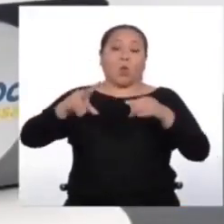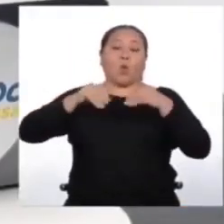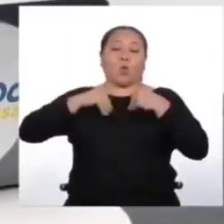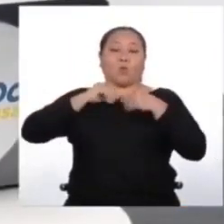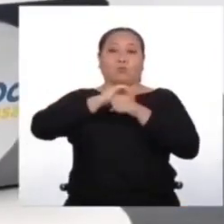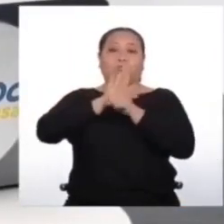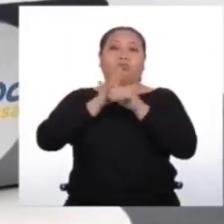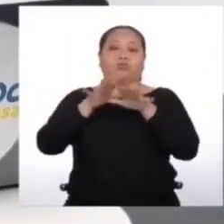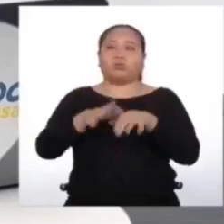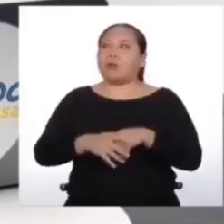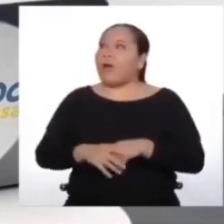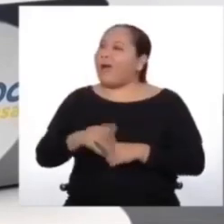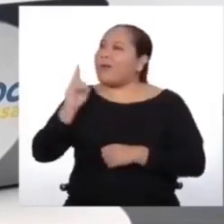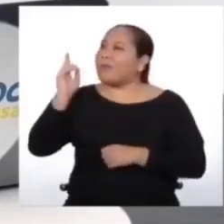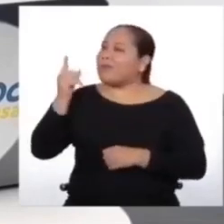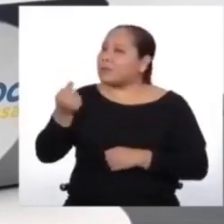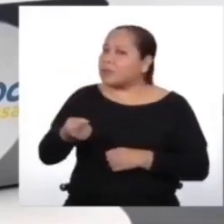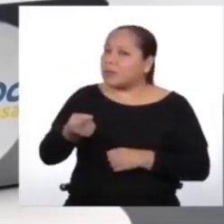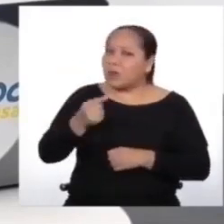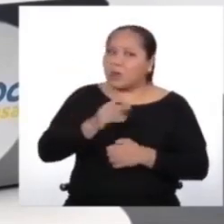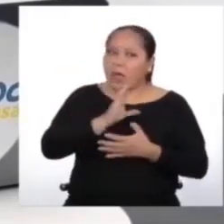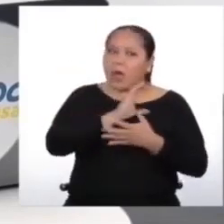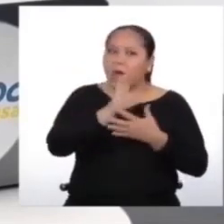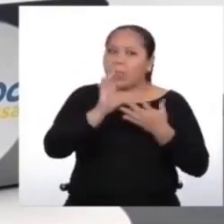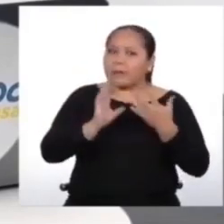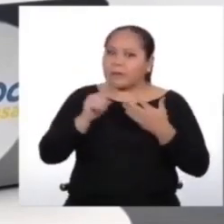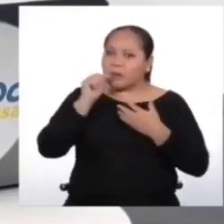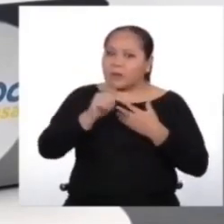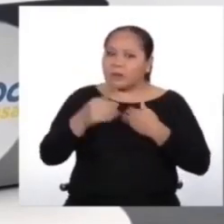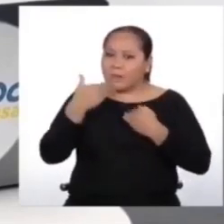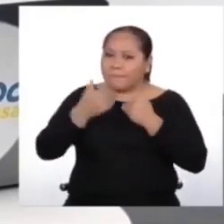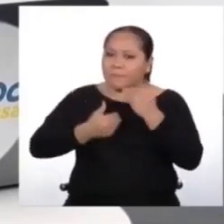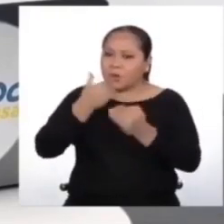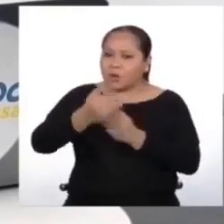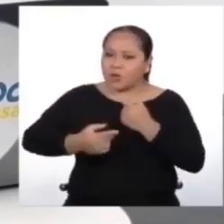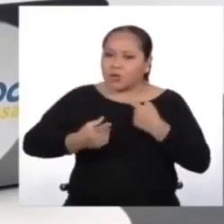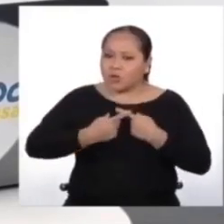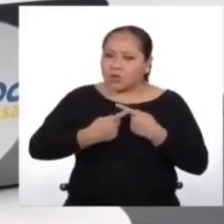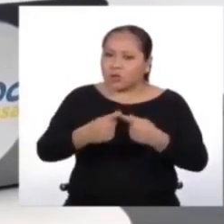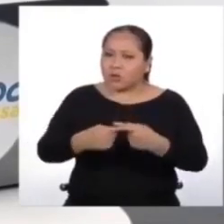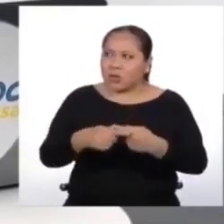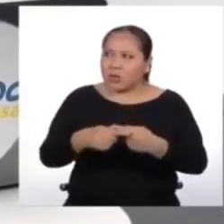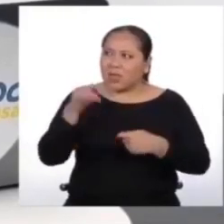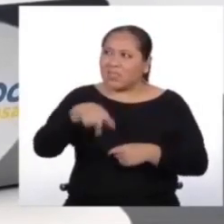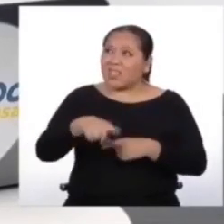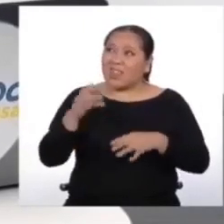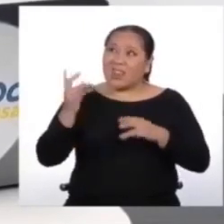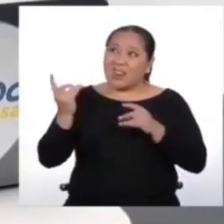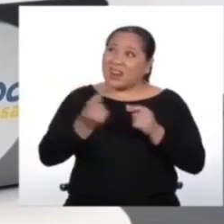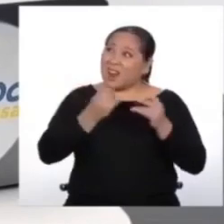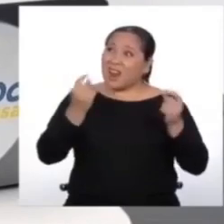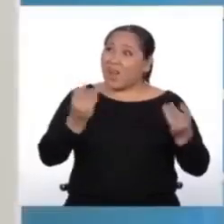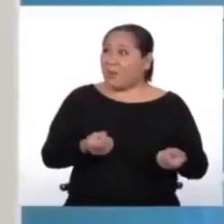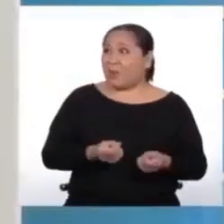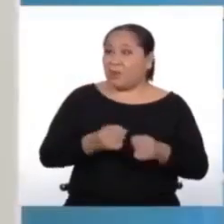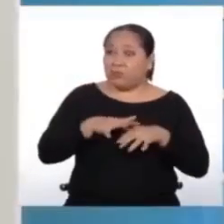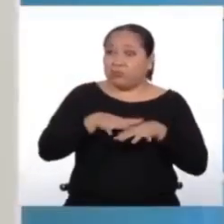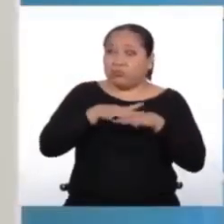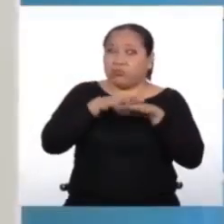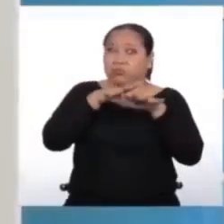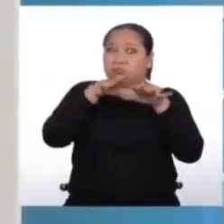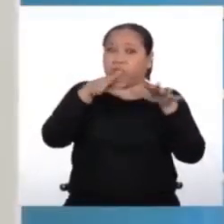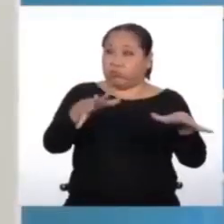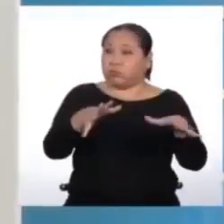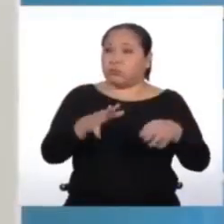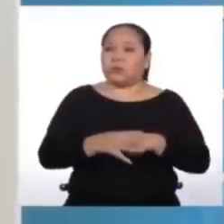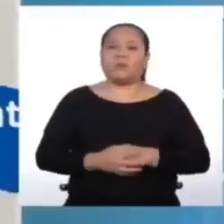dar cuenta de que una de las características de las progresiones geométricas es que su velocidad de crecimiento es más rápida de lo que a veces creemos.